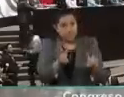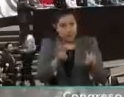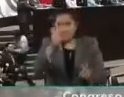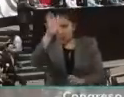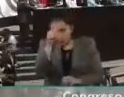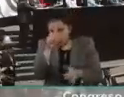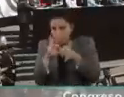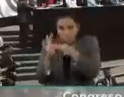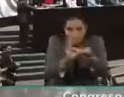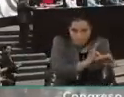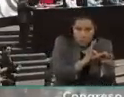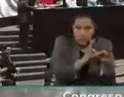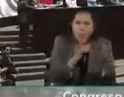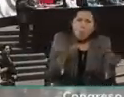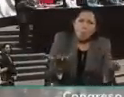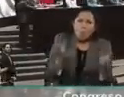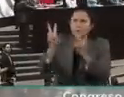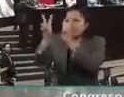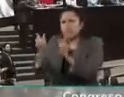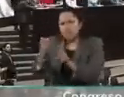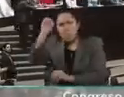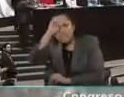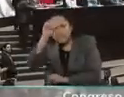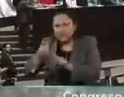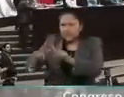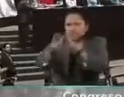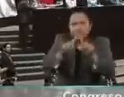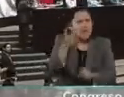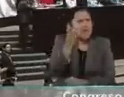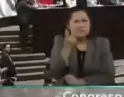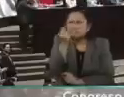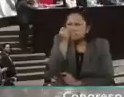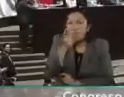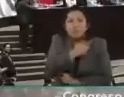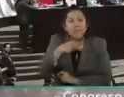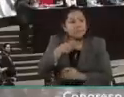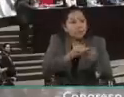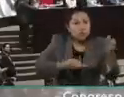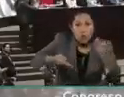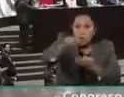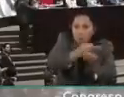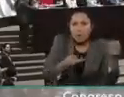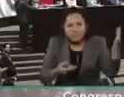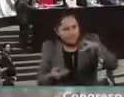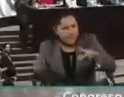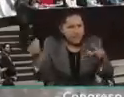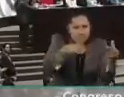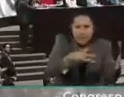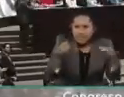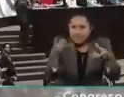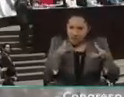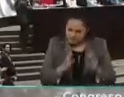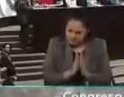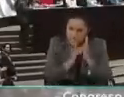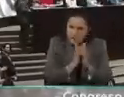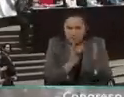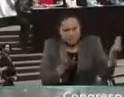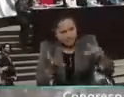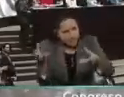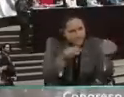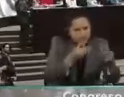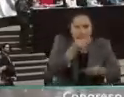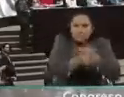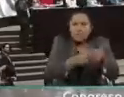y todas debemos de tener el talento para impulsar la grandeza de México. Sí, señoras y señores, la grandeza de este país que nos